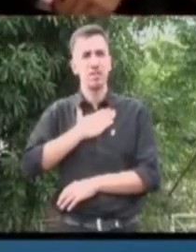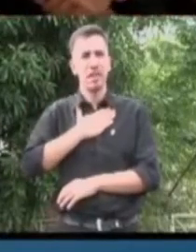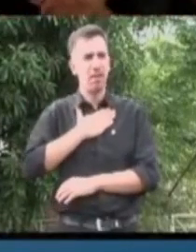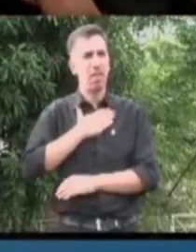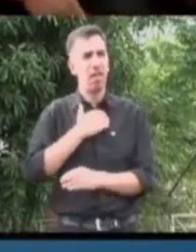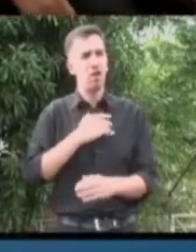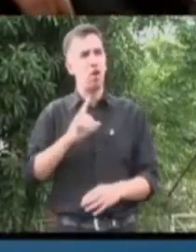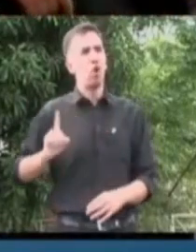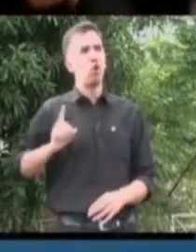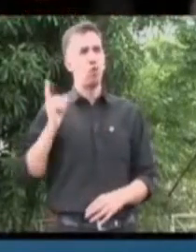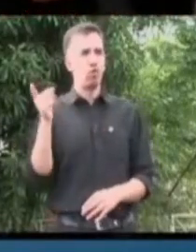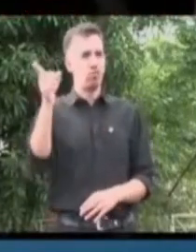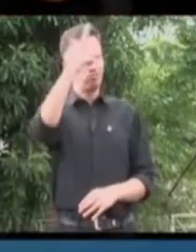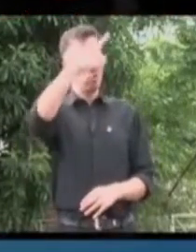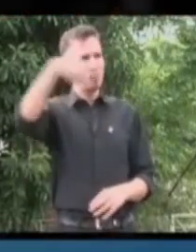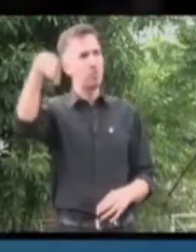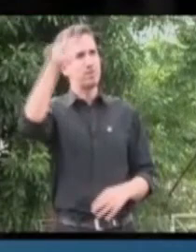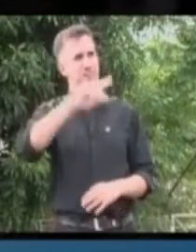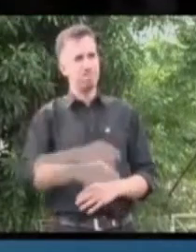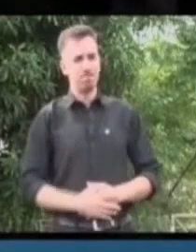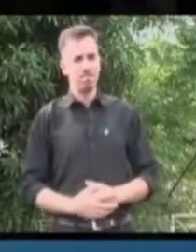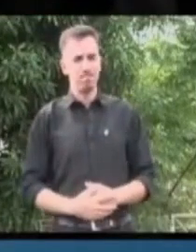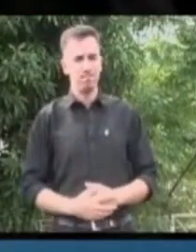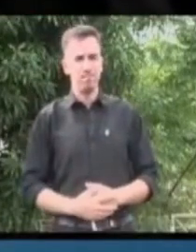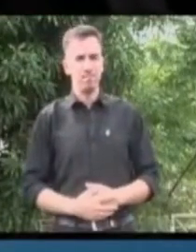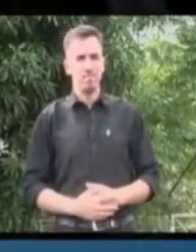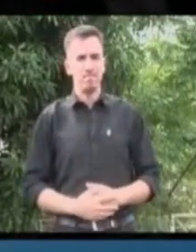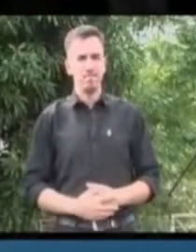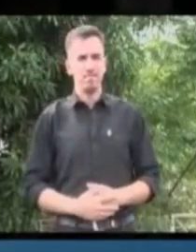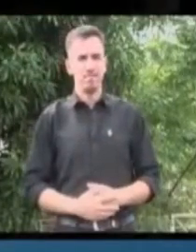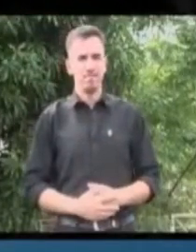admiración y orgullo por todos ustedes.